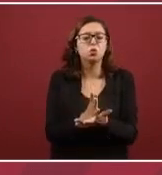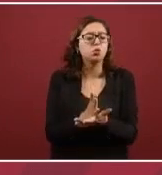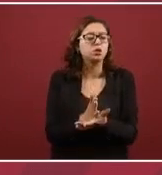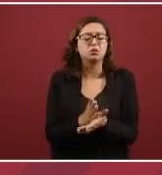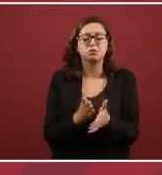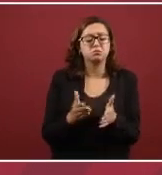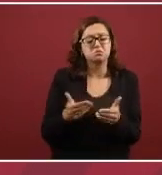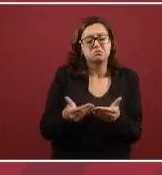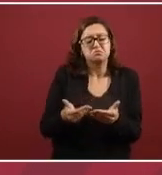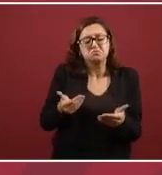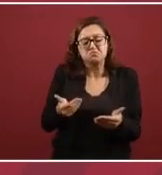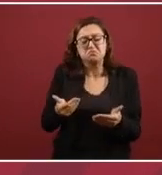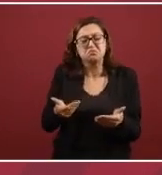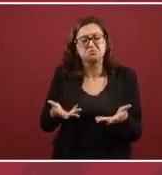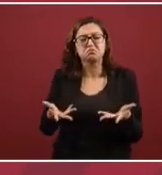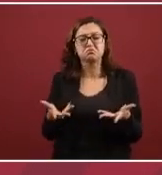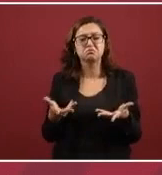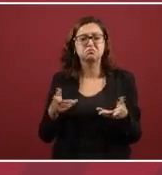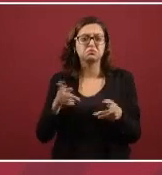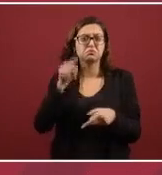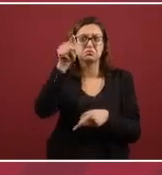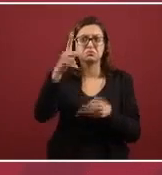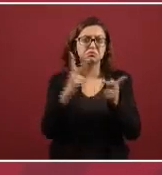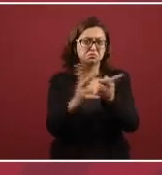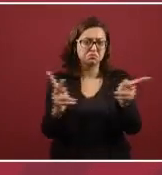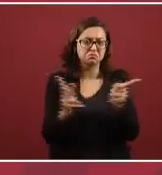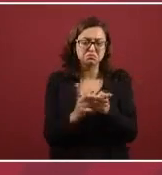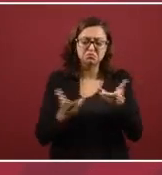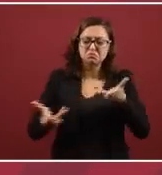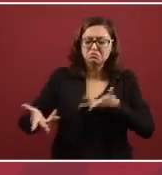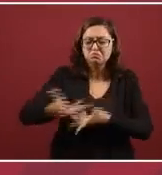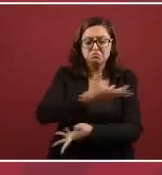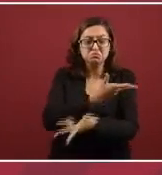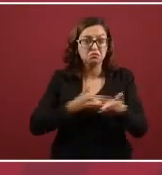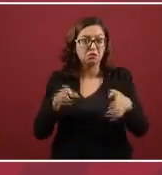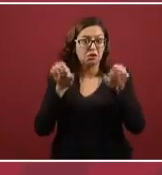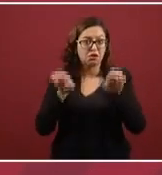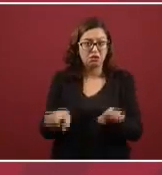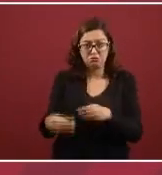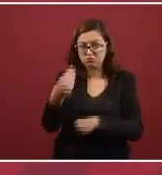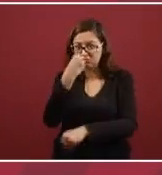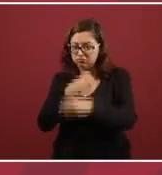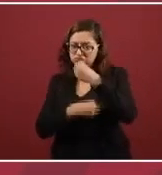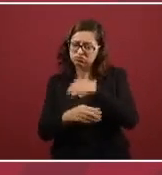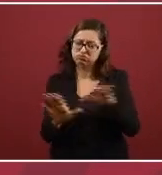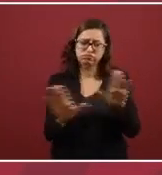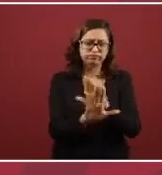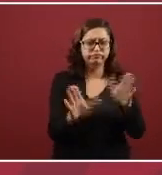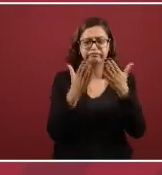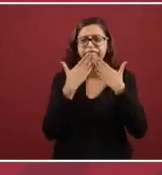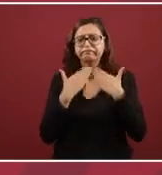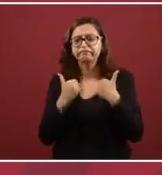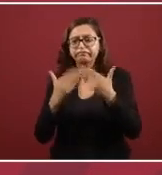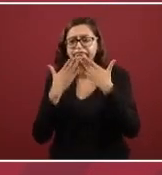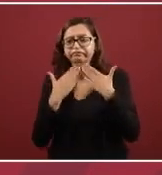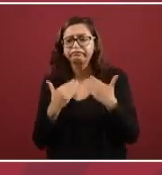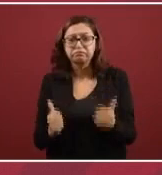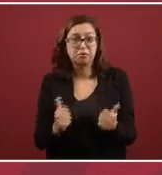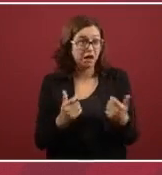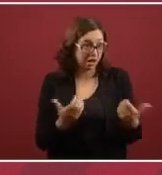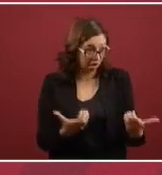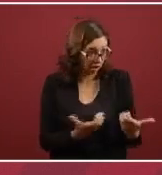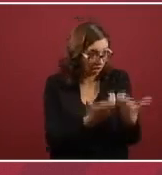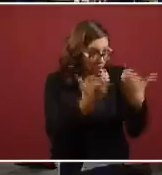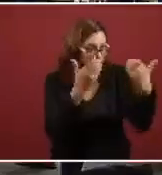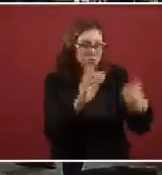convivio, digamos, en el patio central. No es una cena, no es un banquete, simplemente son aguas, no, porque son